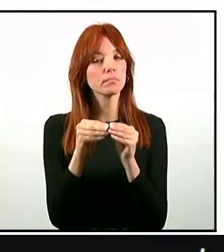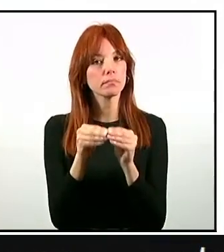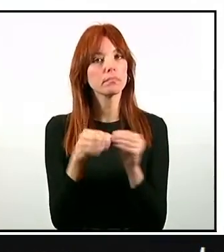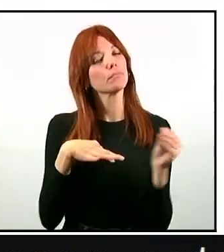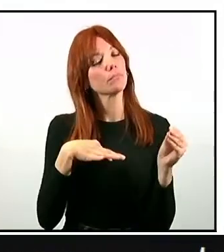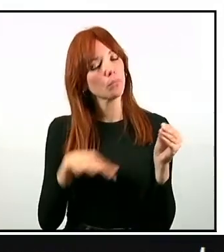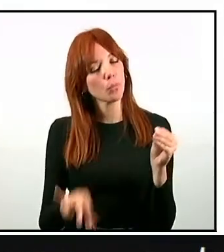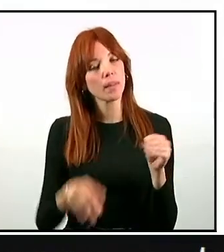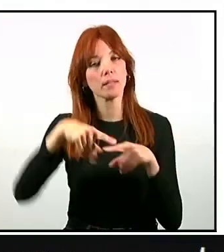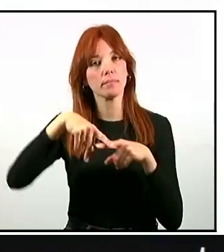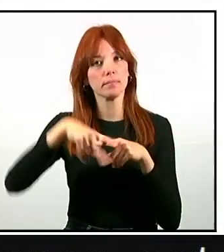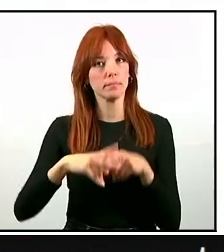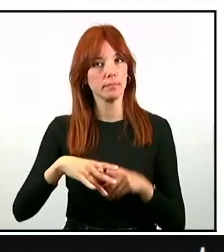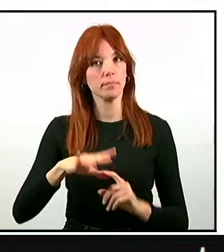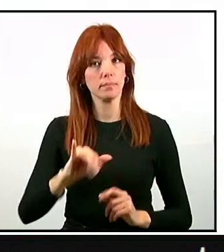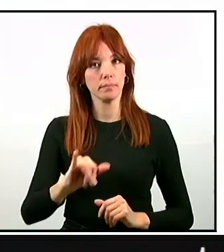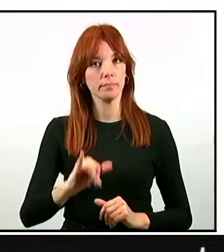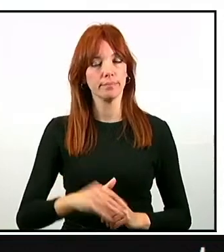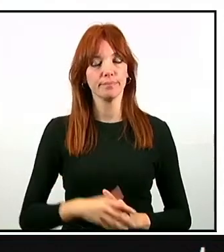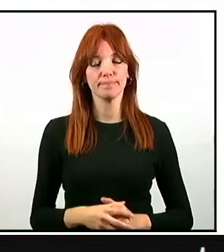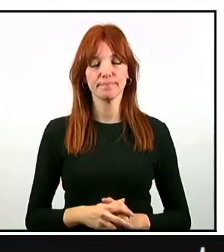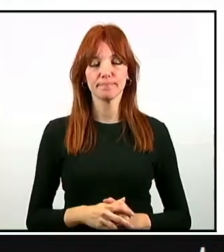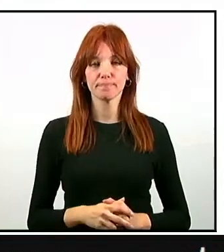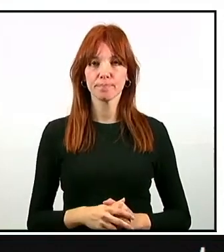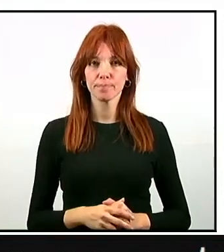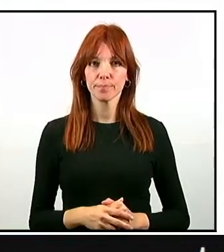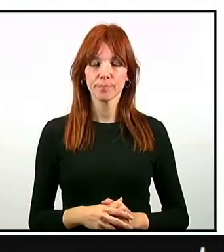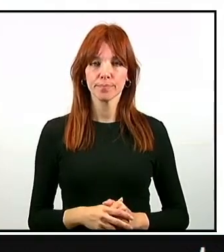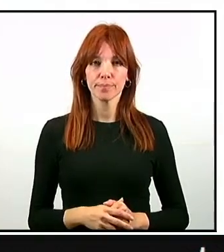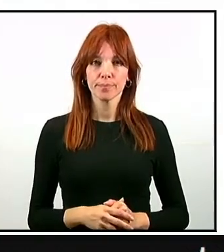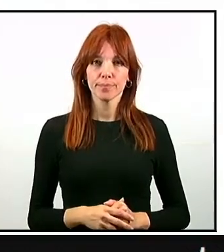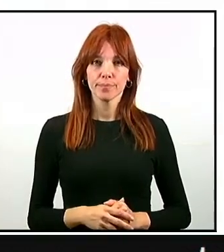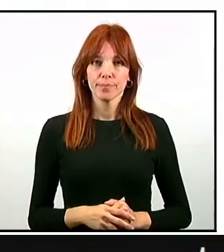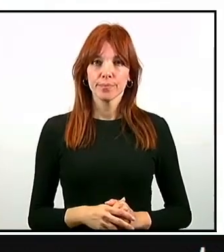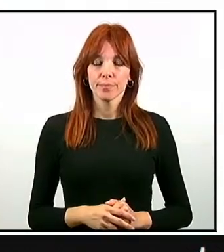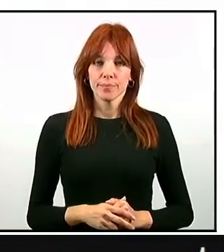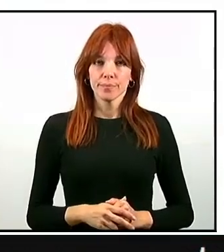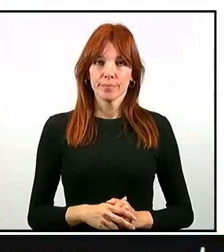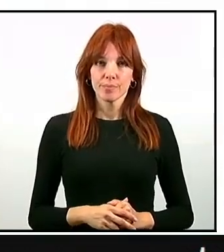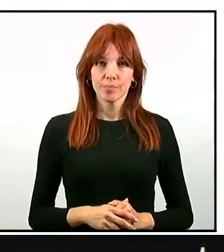tipo de herramientas. ¿Más preguntas?